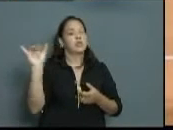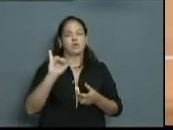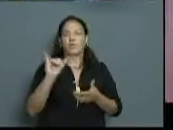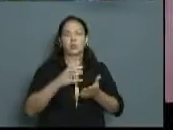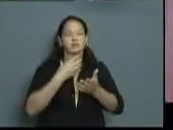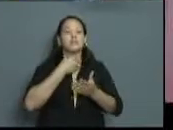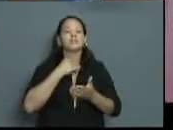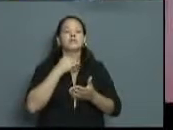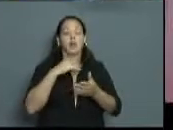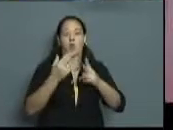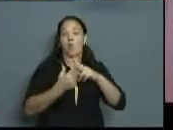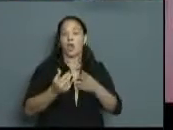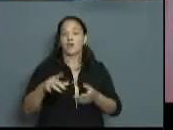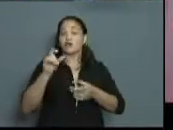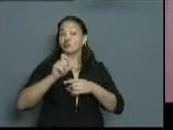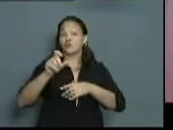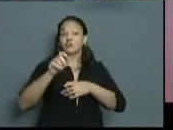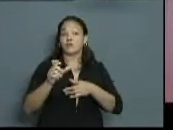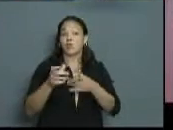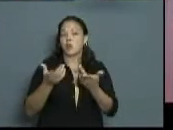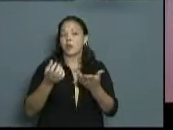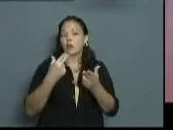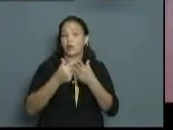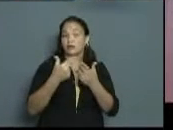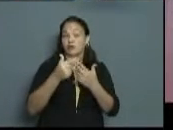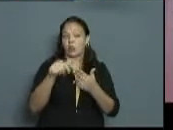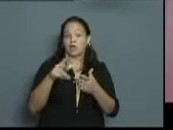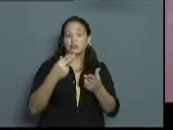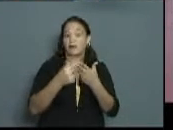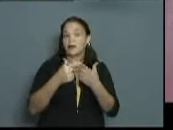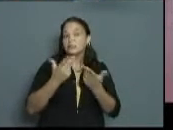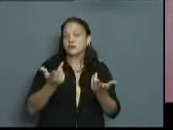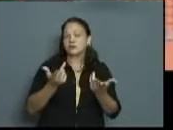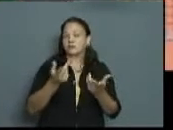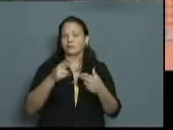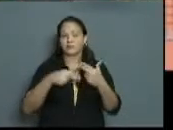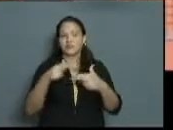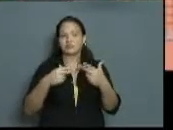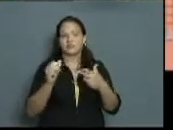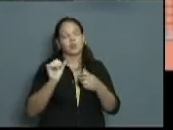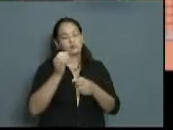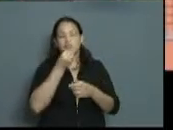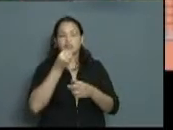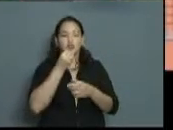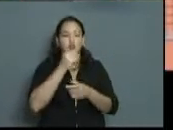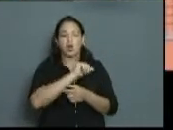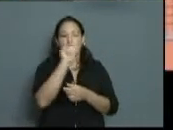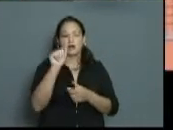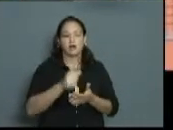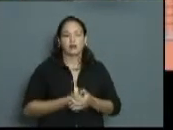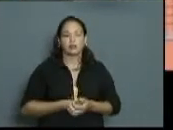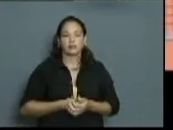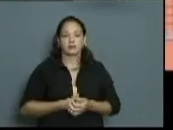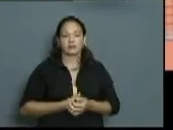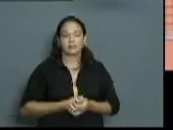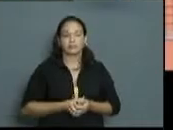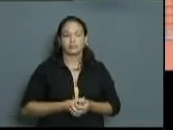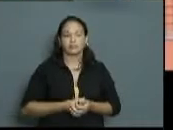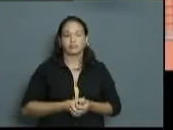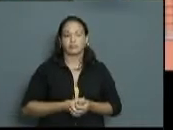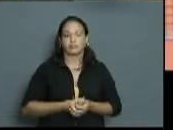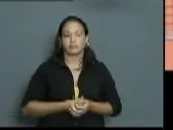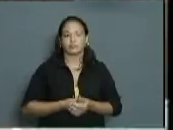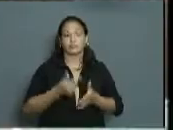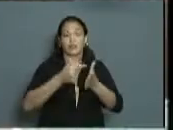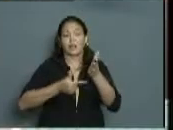los otros dos encuentros de este martes, las estadounidenses vencieron 3-0 a las puertorriqueñas y las dominicanas superaron igualmente a las mexicanas. Por el